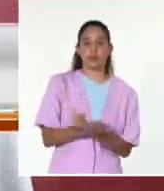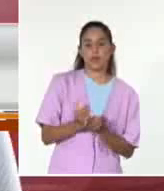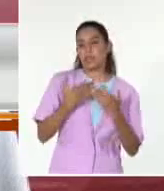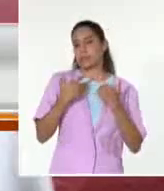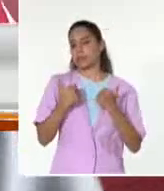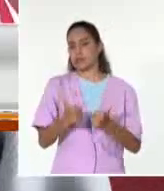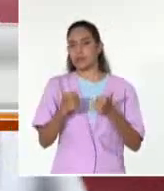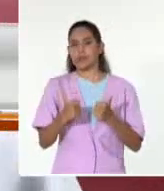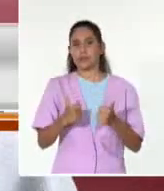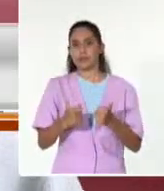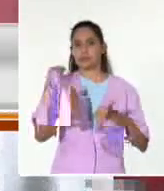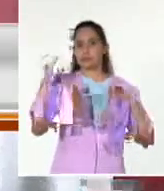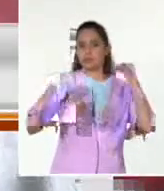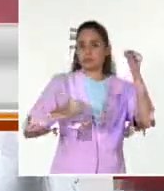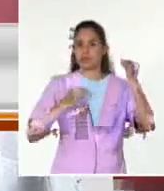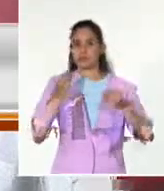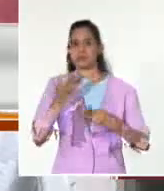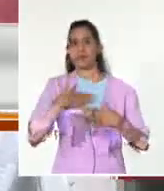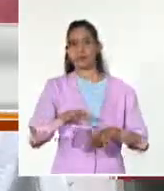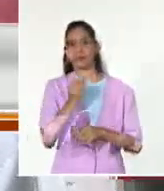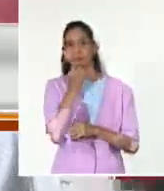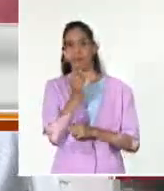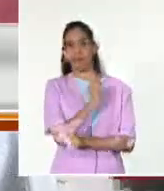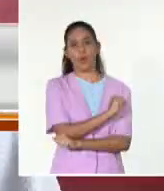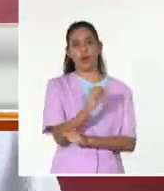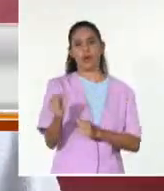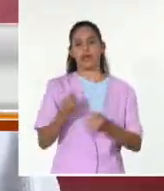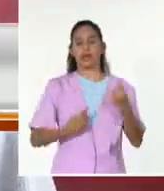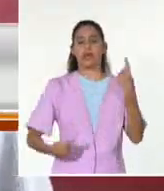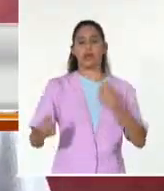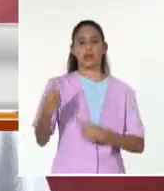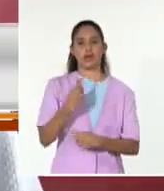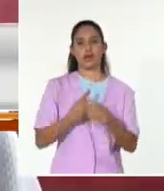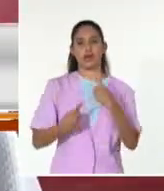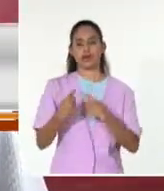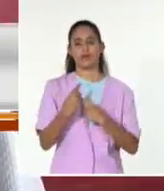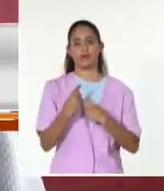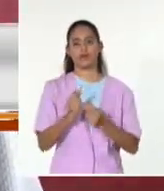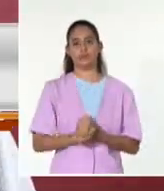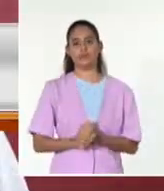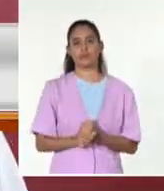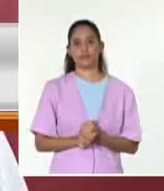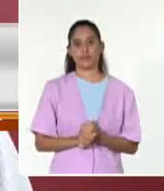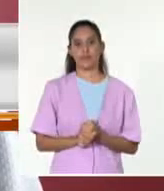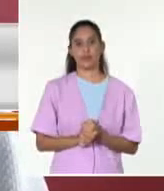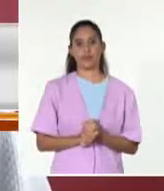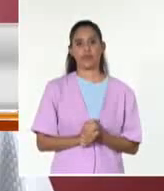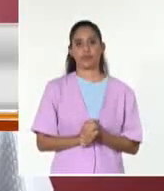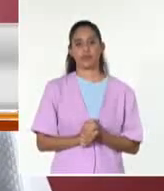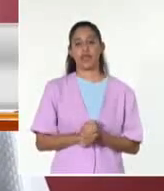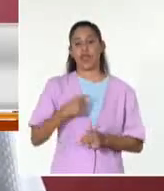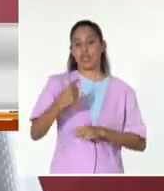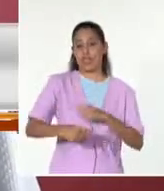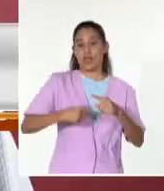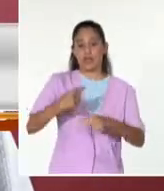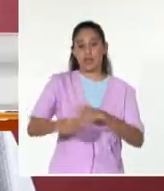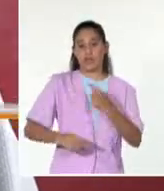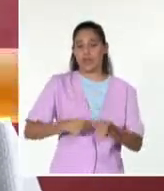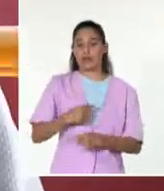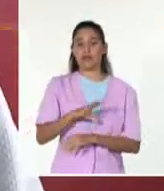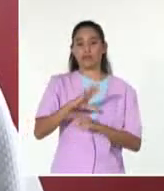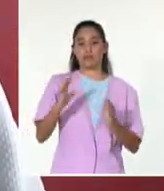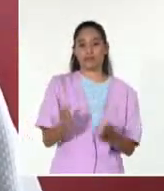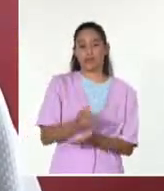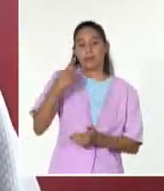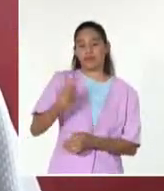tranquilo, ya en base de la preparación, estamos entrenando muy rigurosamente aquí, el día a día, como usted lo está viendo ahora mismo aquí,